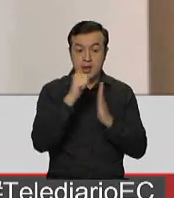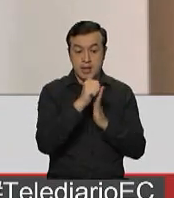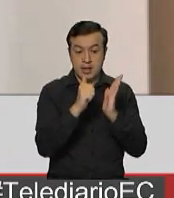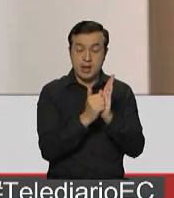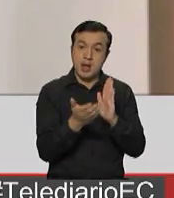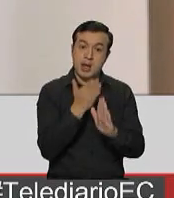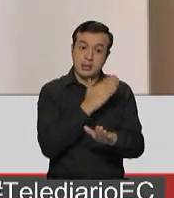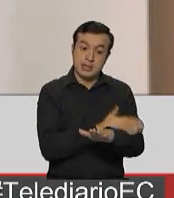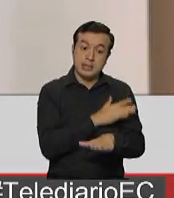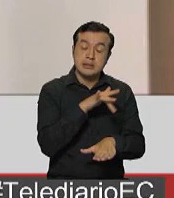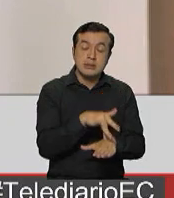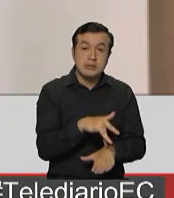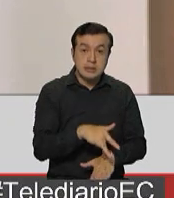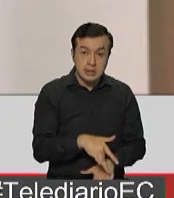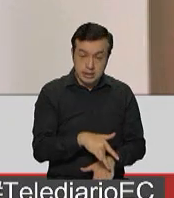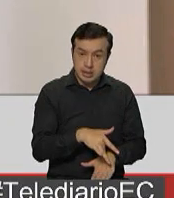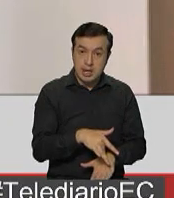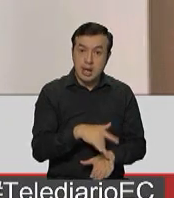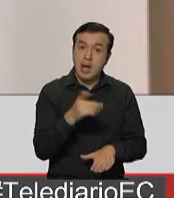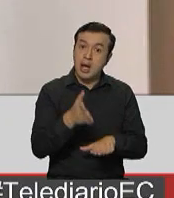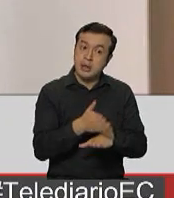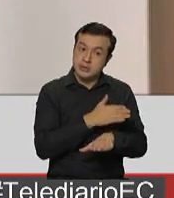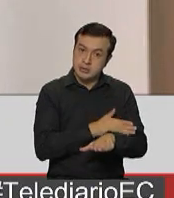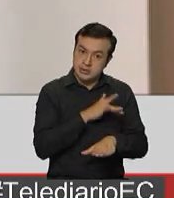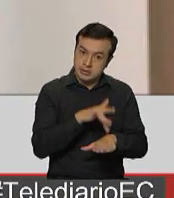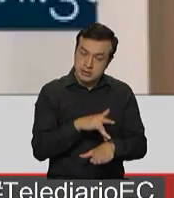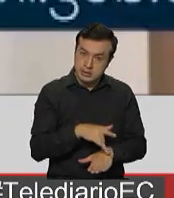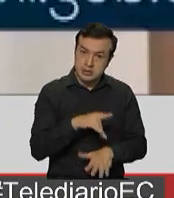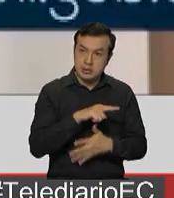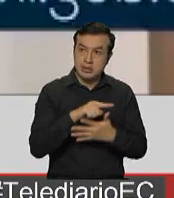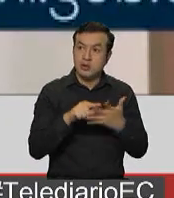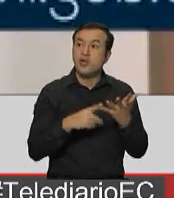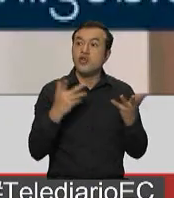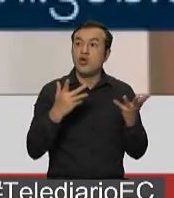previo para que los puedas realizar en